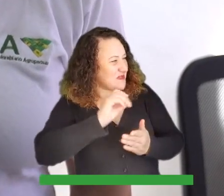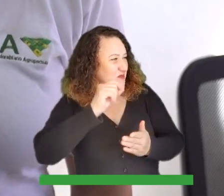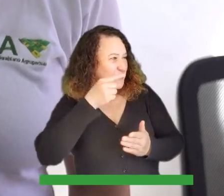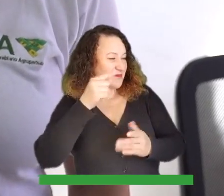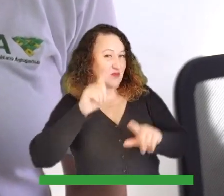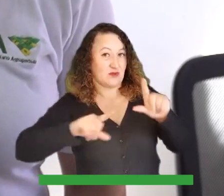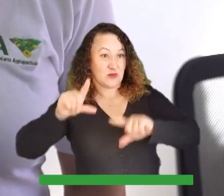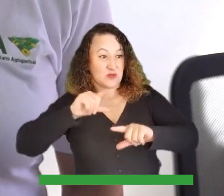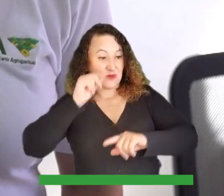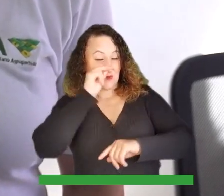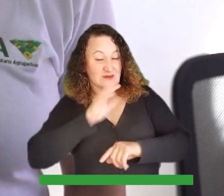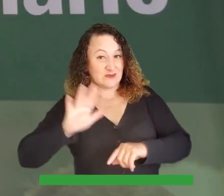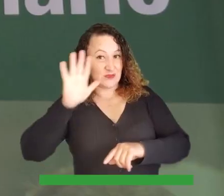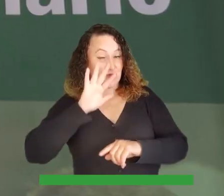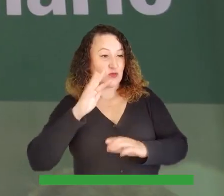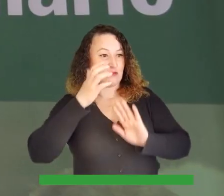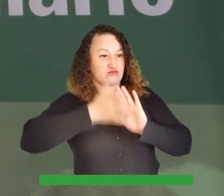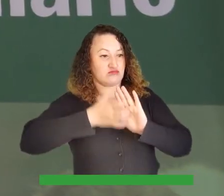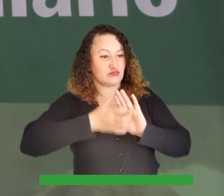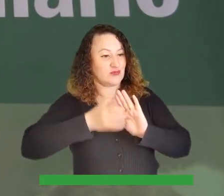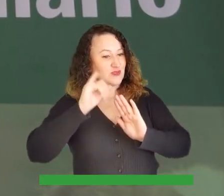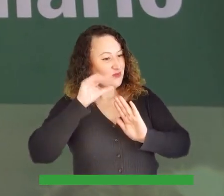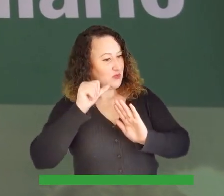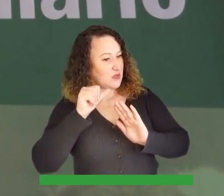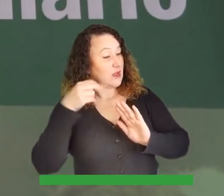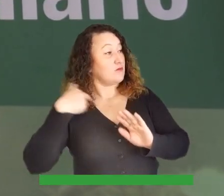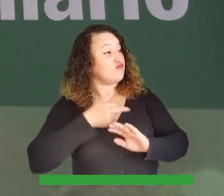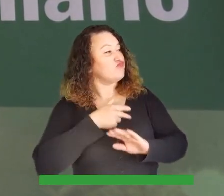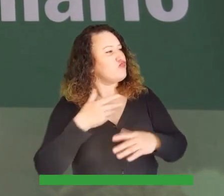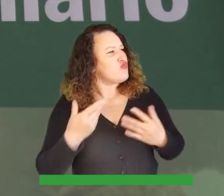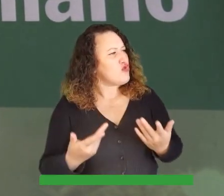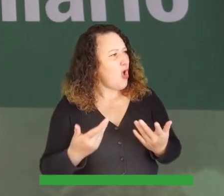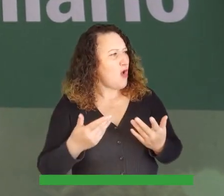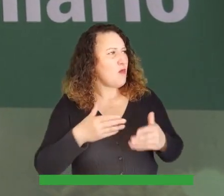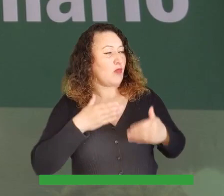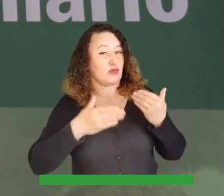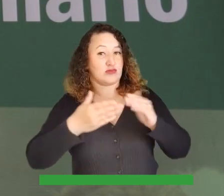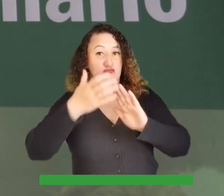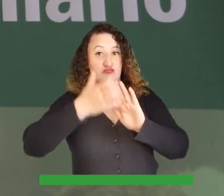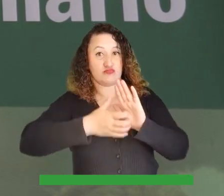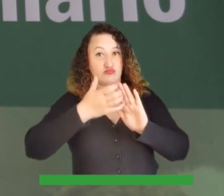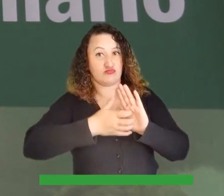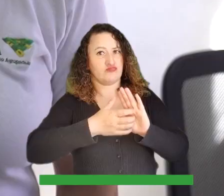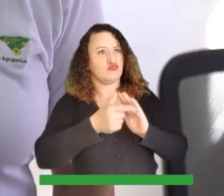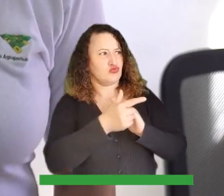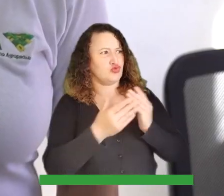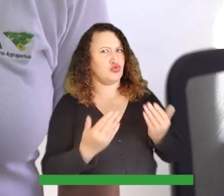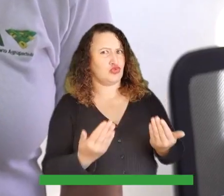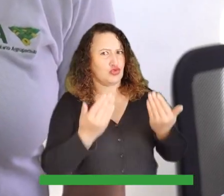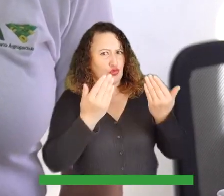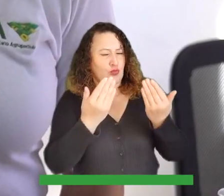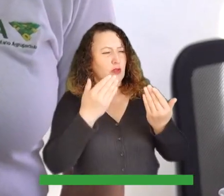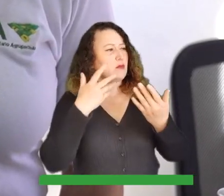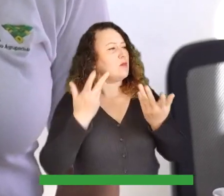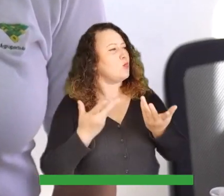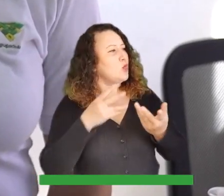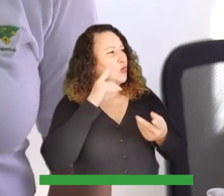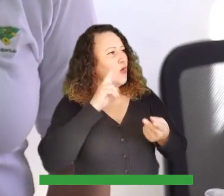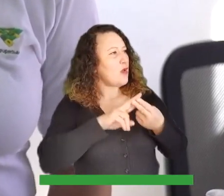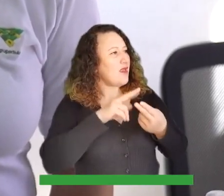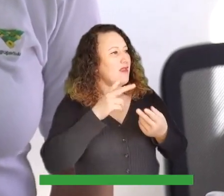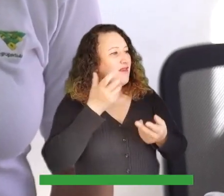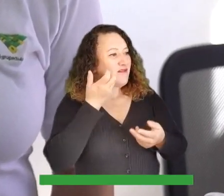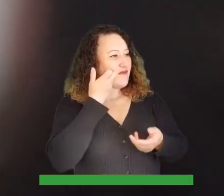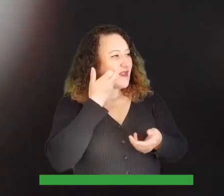al Laboratorio Nacional de Diagnóstico Veterinario del ICA. Gracias. Nosotros realizamos un diagnóstico que le puede servir a usted para conocer cuál es